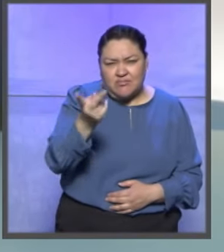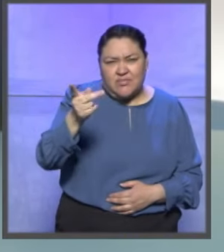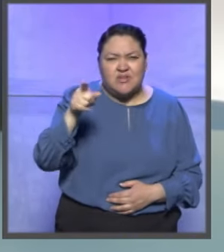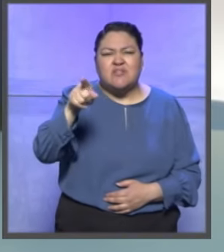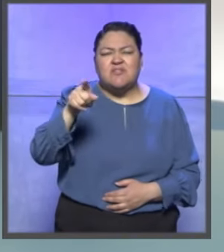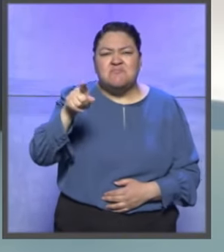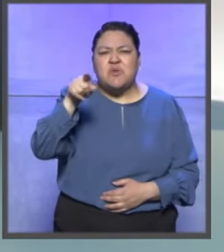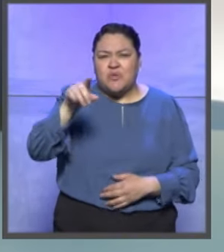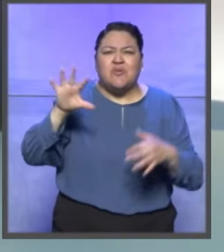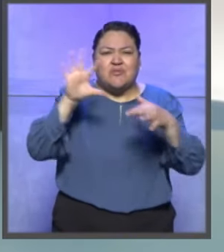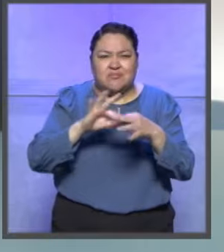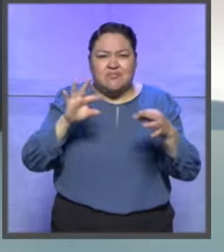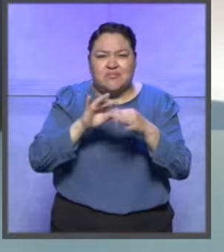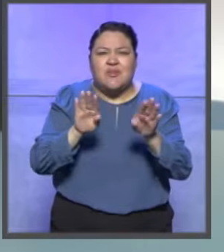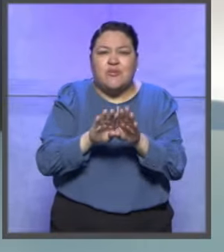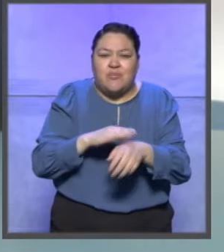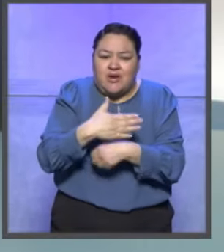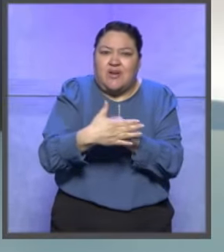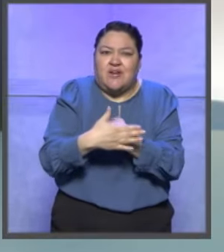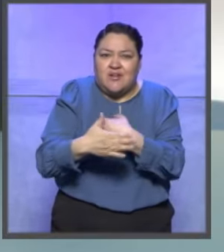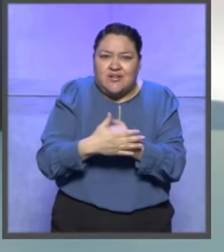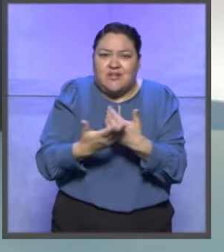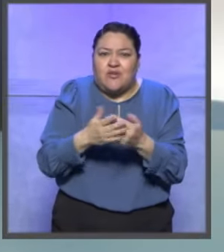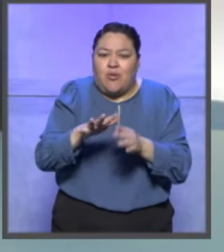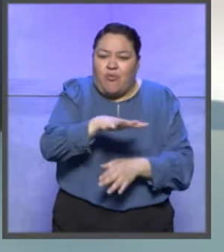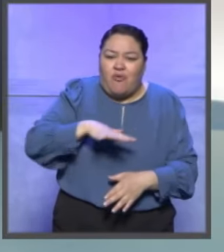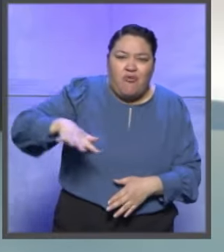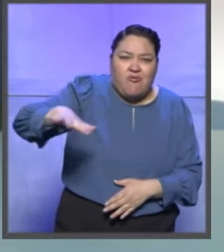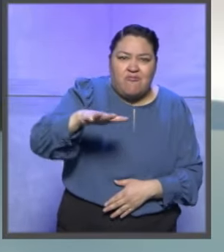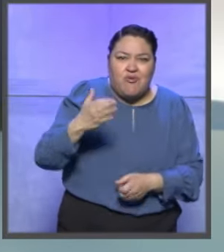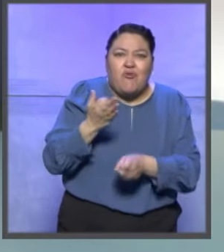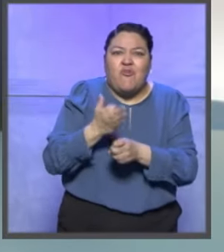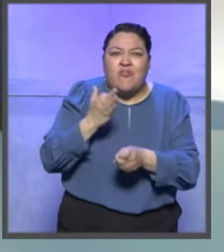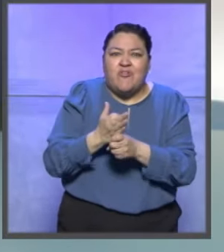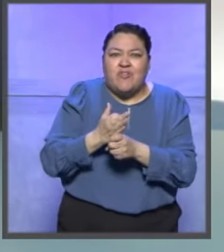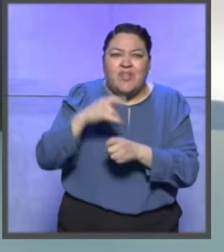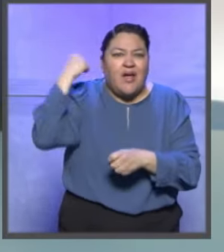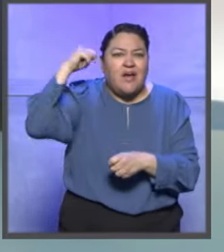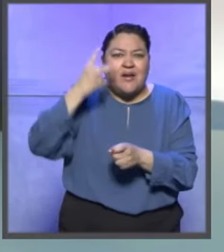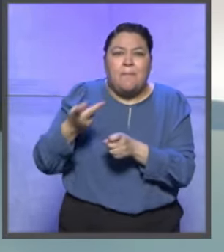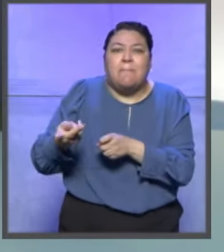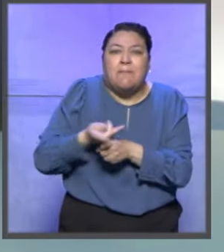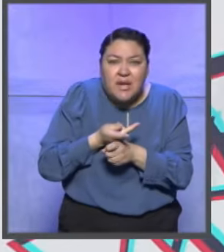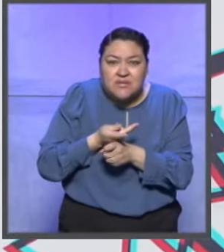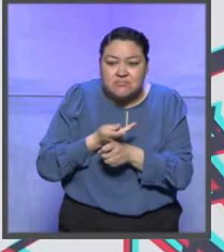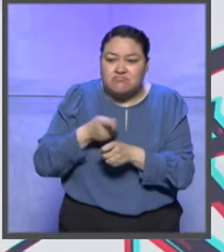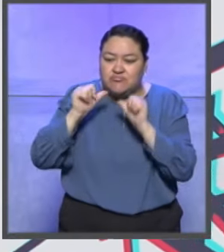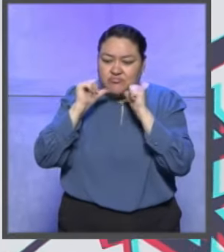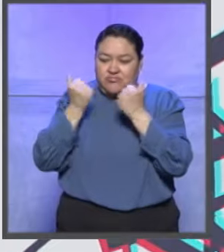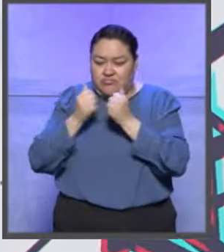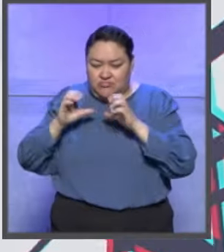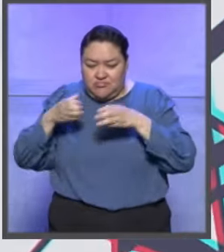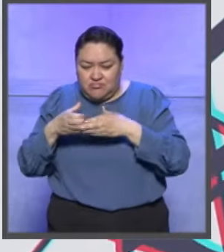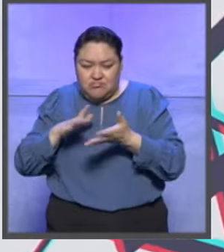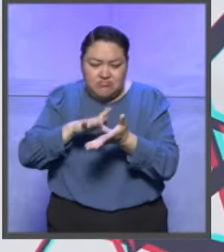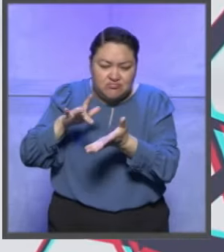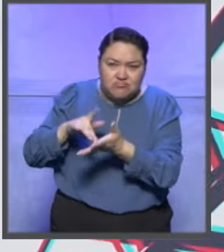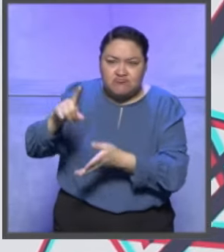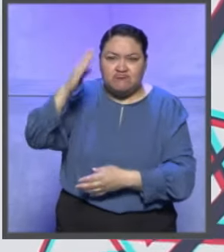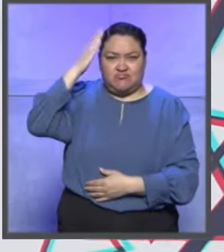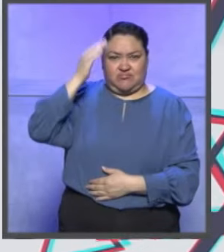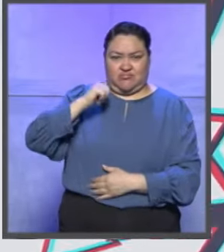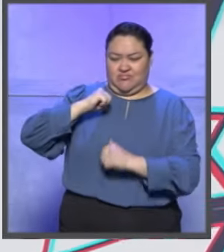tu estado en este proceso electoral y qué está haciendo esta asociación que tú encabezas para pues tener